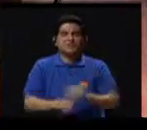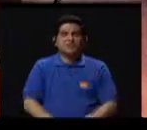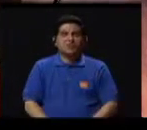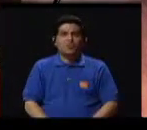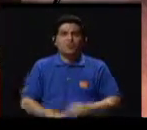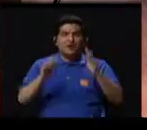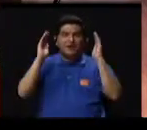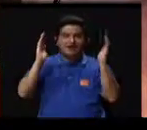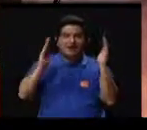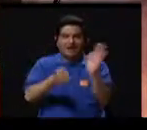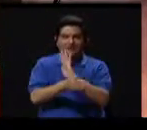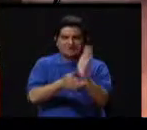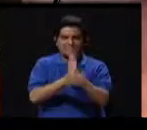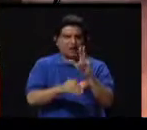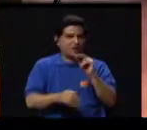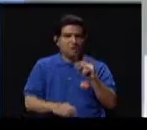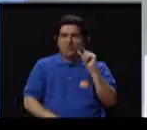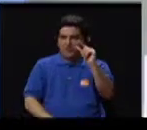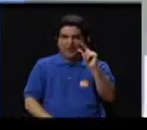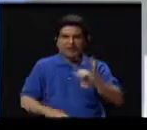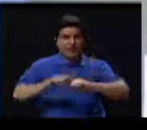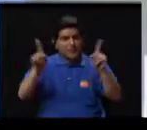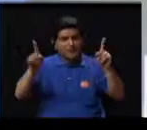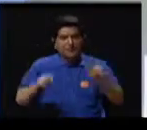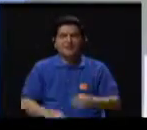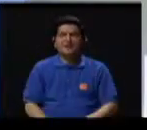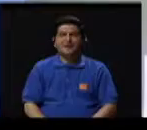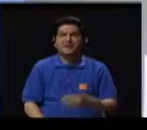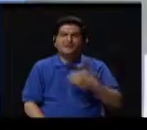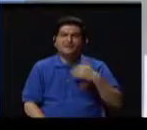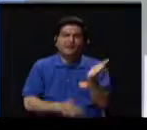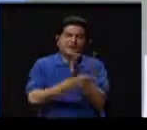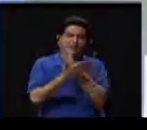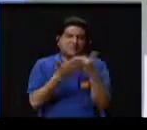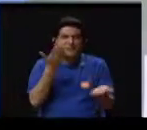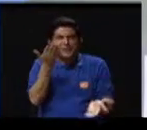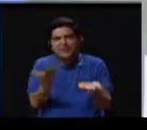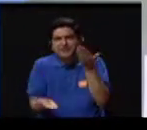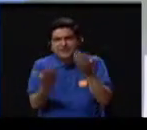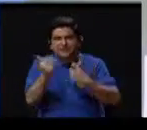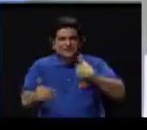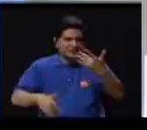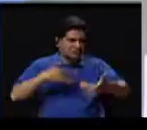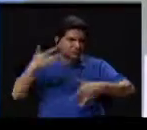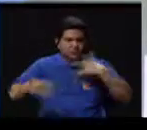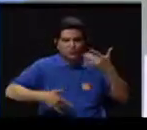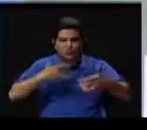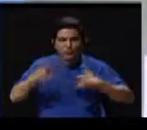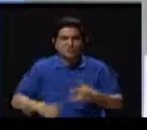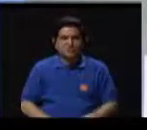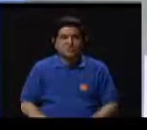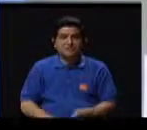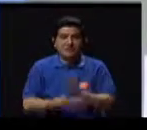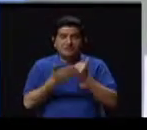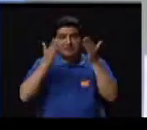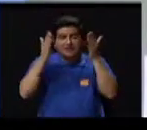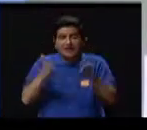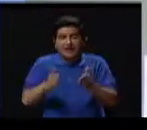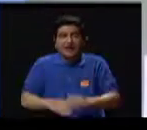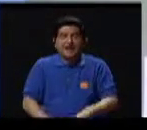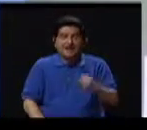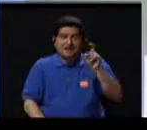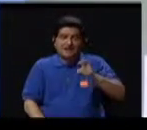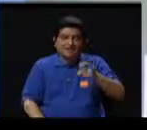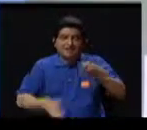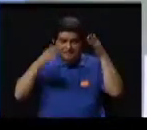este documental. Pero, bueno, creo que habían estas partes en las que uno siente como que algo te toca, ¿verdad? Sí. Y a